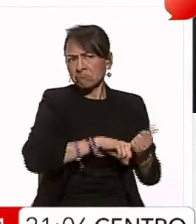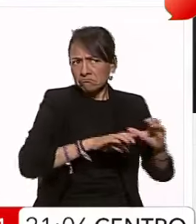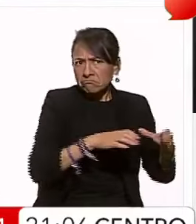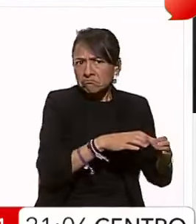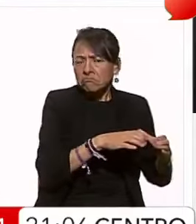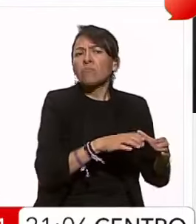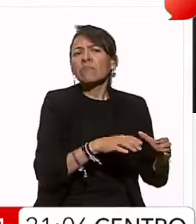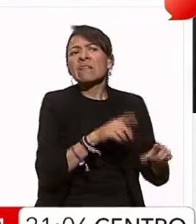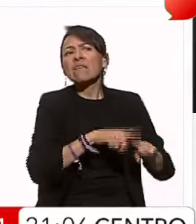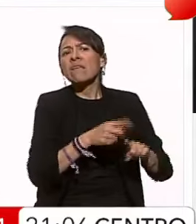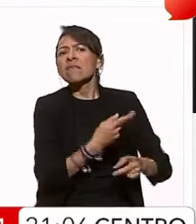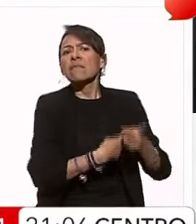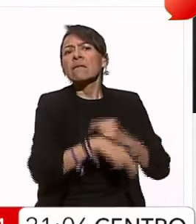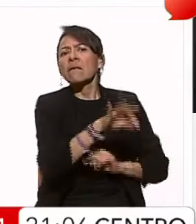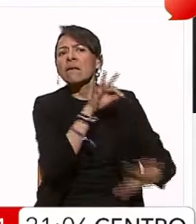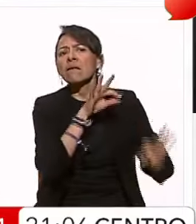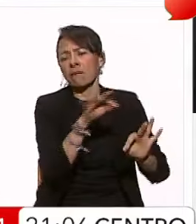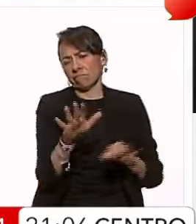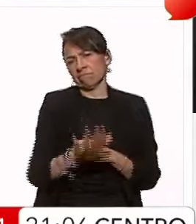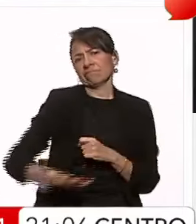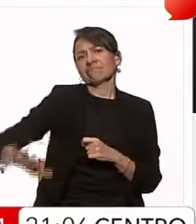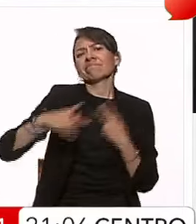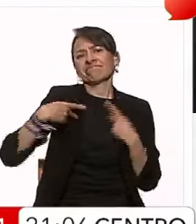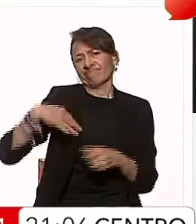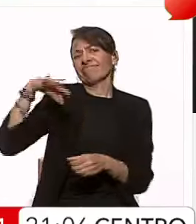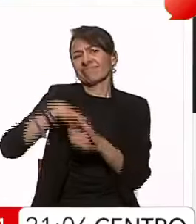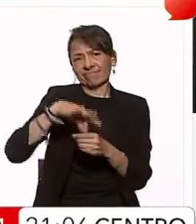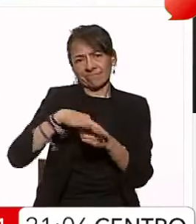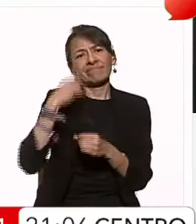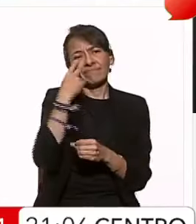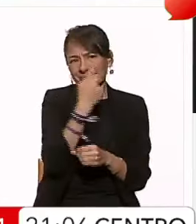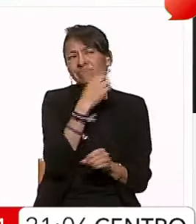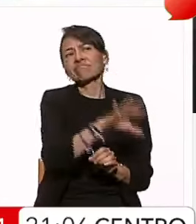voto popular opinar